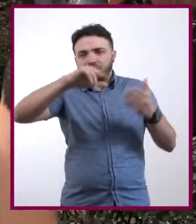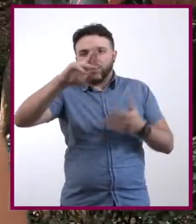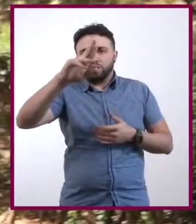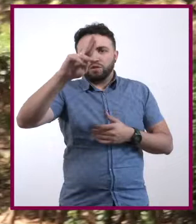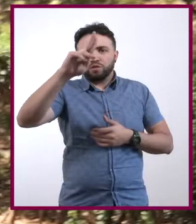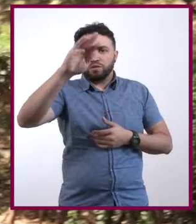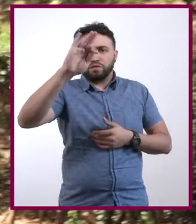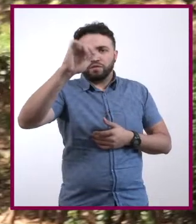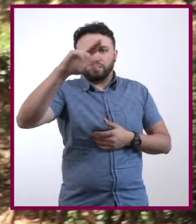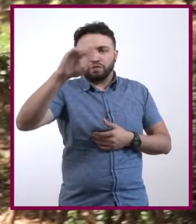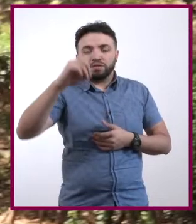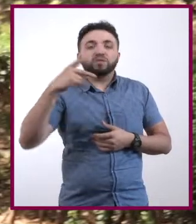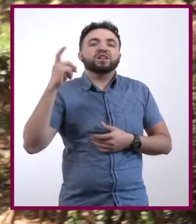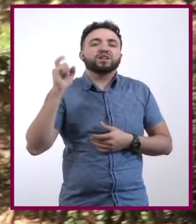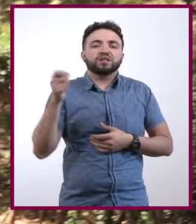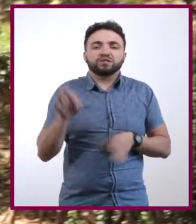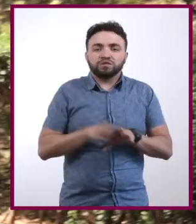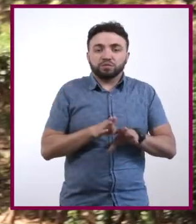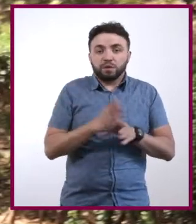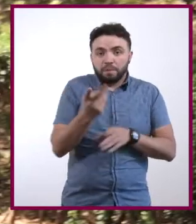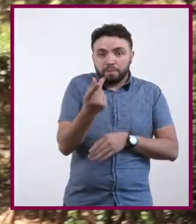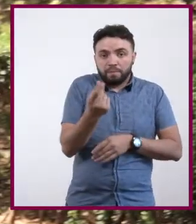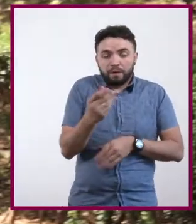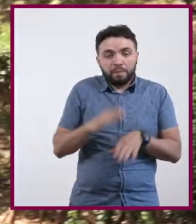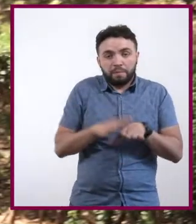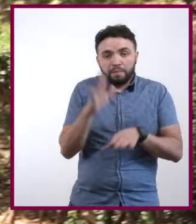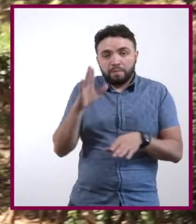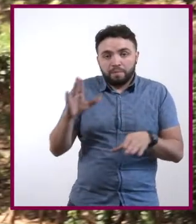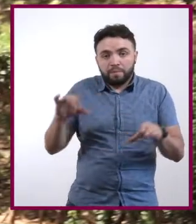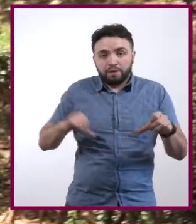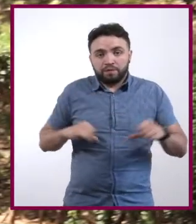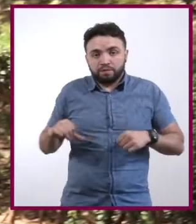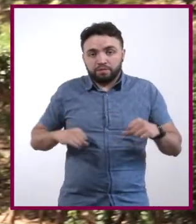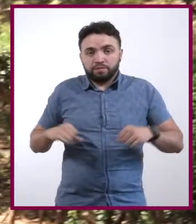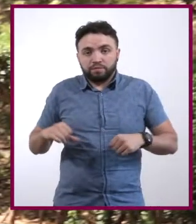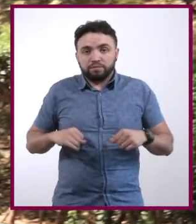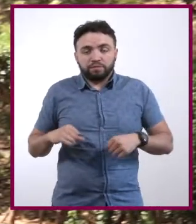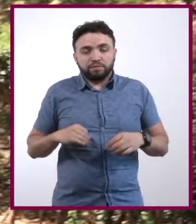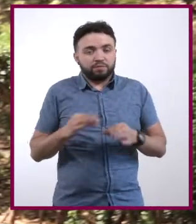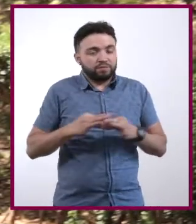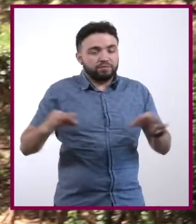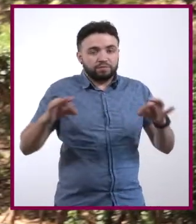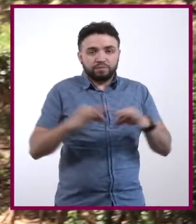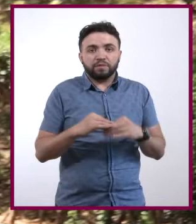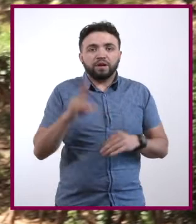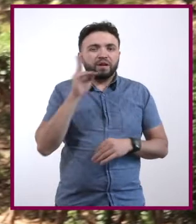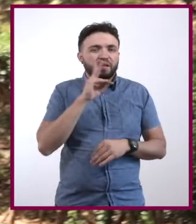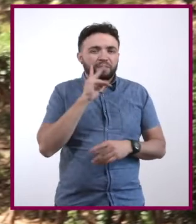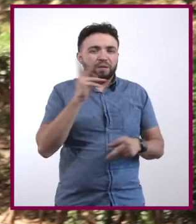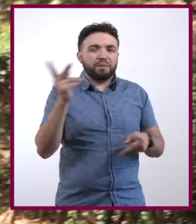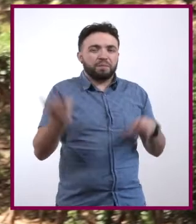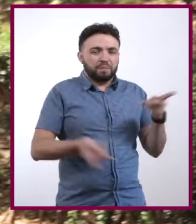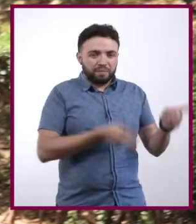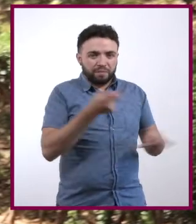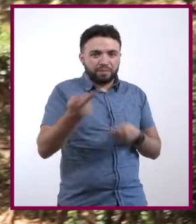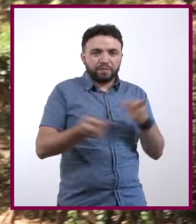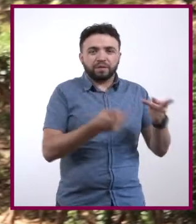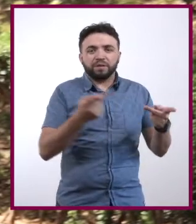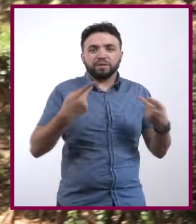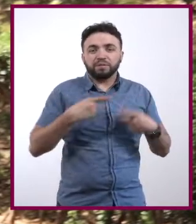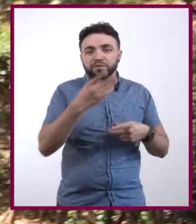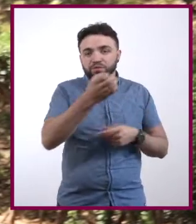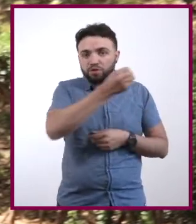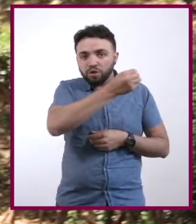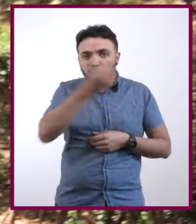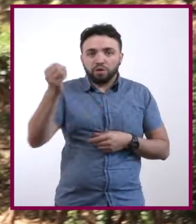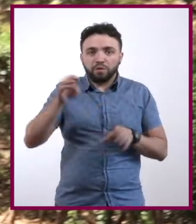Rufino Tamayo, en la que los perros son los personajes principales, y para ello vamos a platicar con el maestro Juan Carlos Pereda, quien es un gran